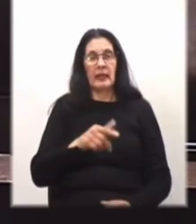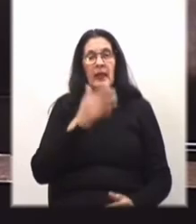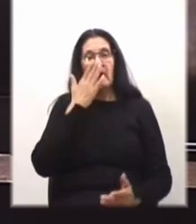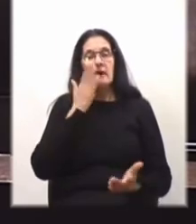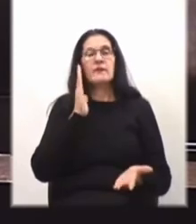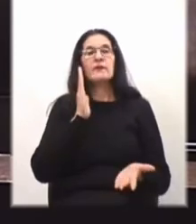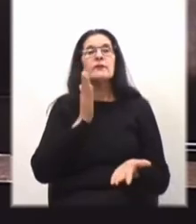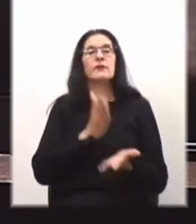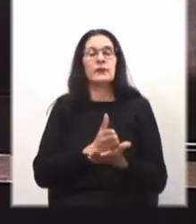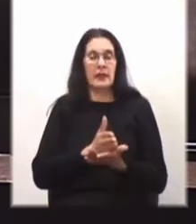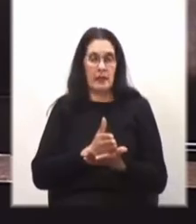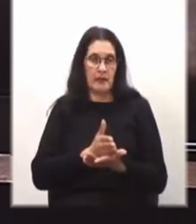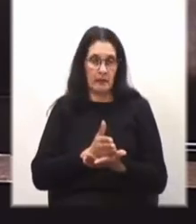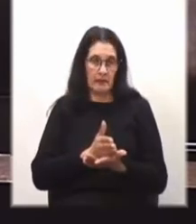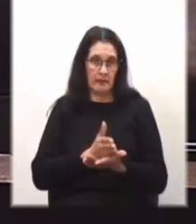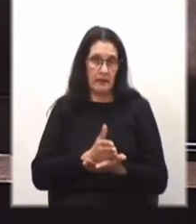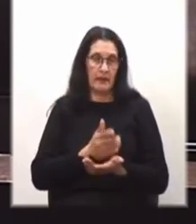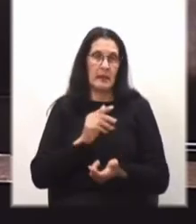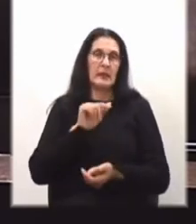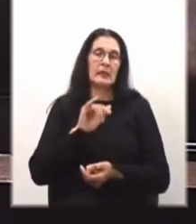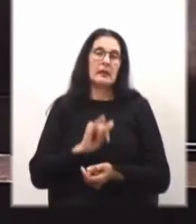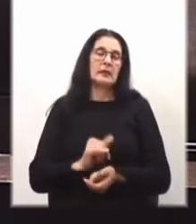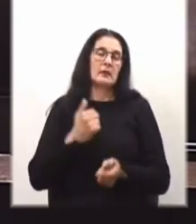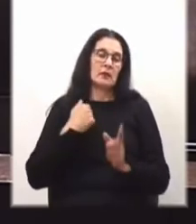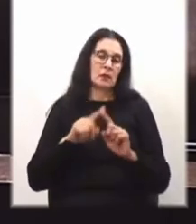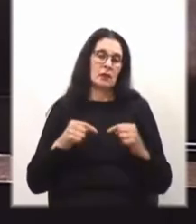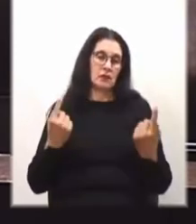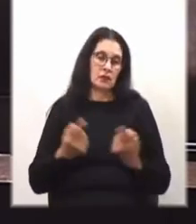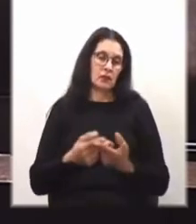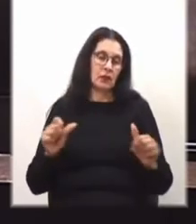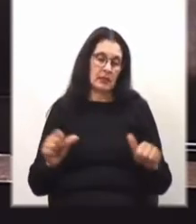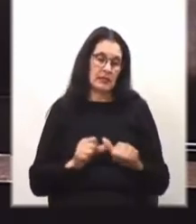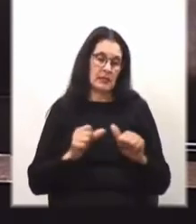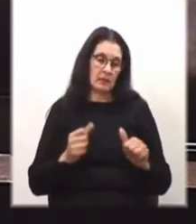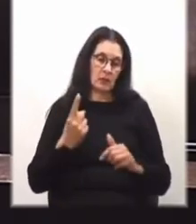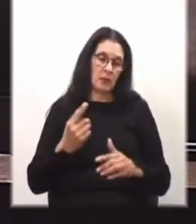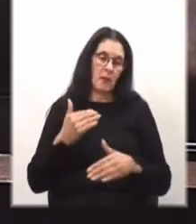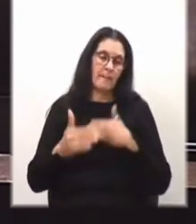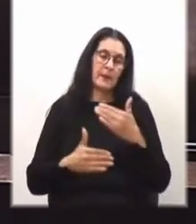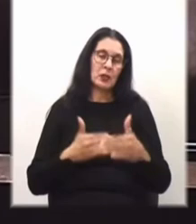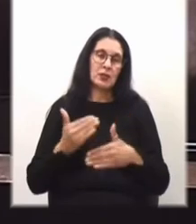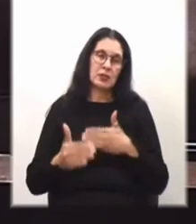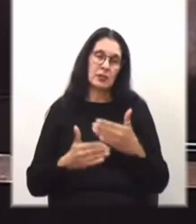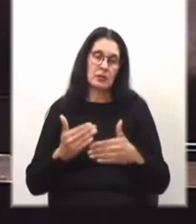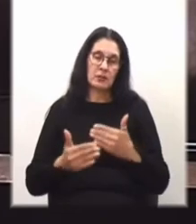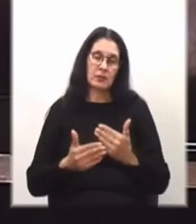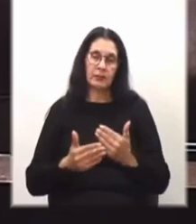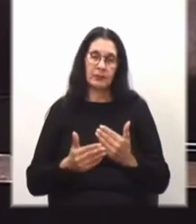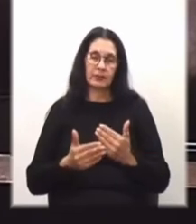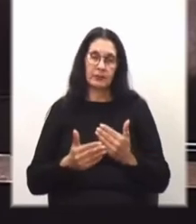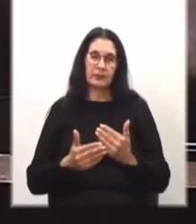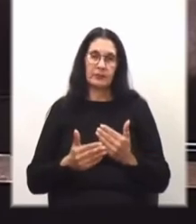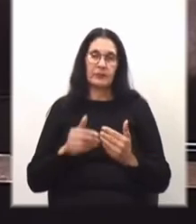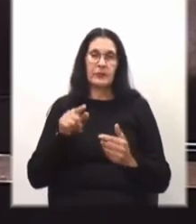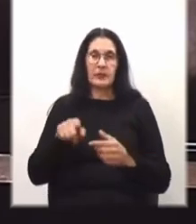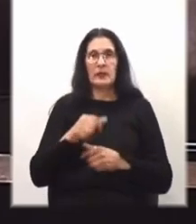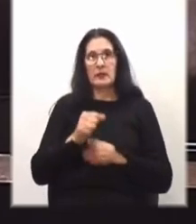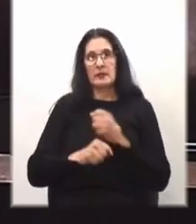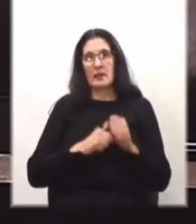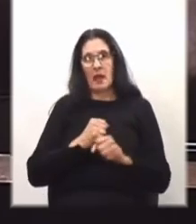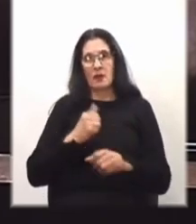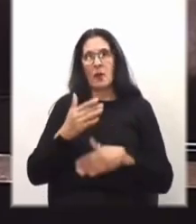de la intervención, y nosotros en esos años hicimos un proceso en ese año un proceso